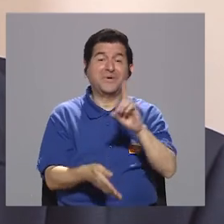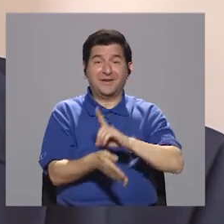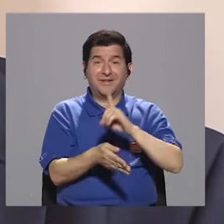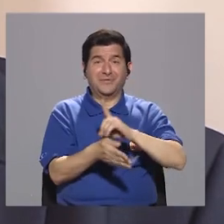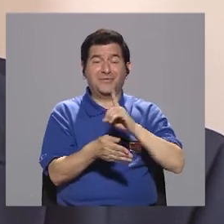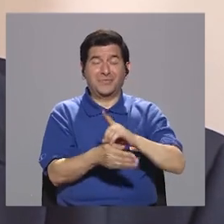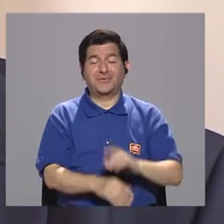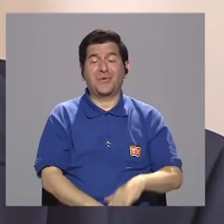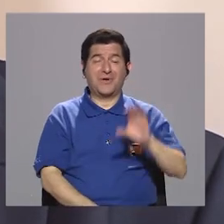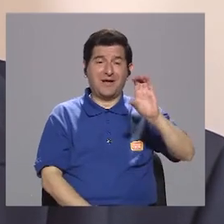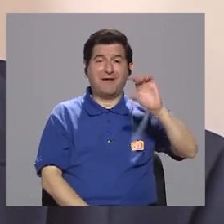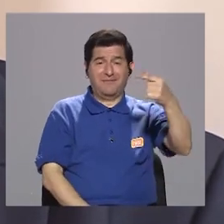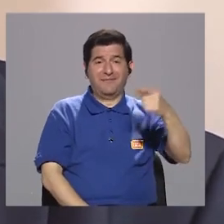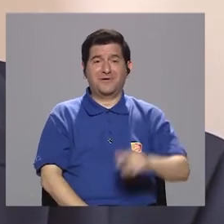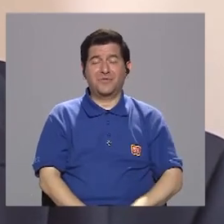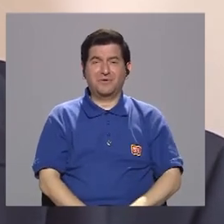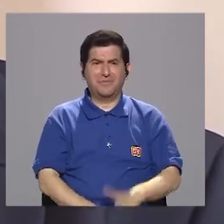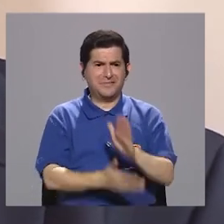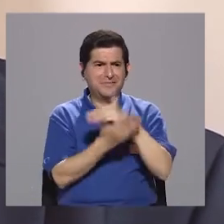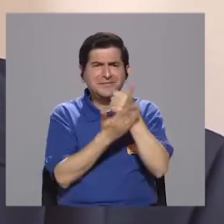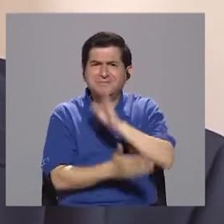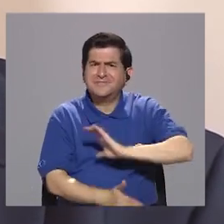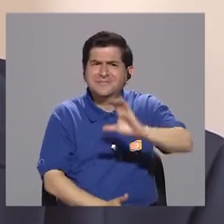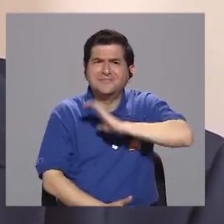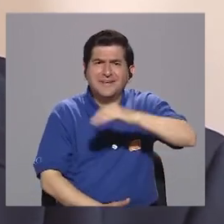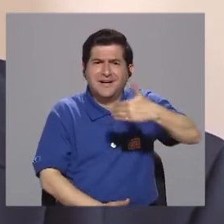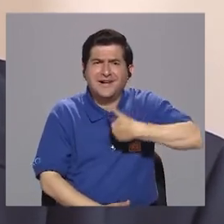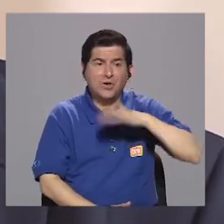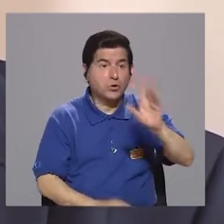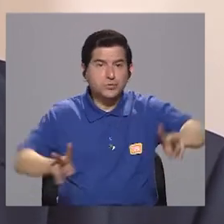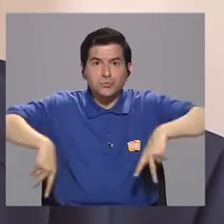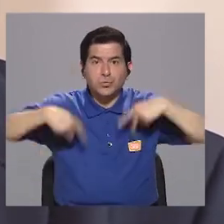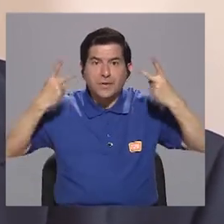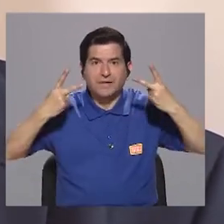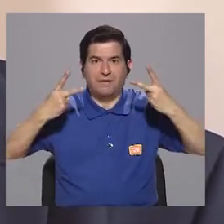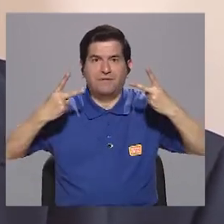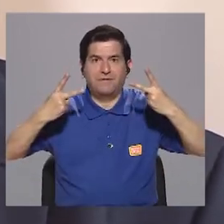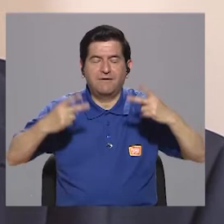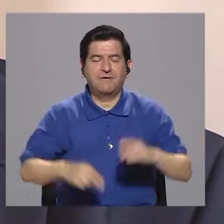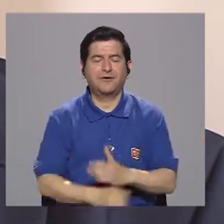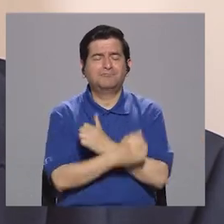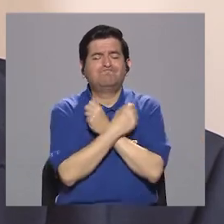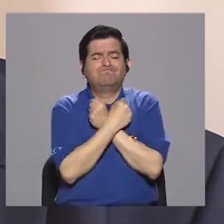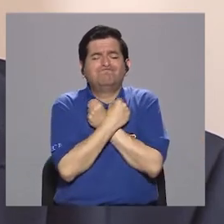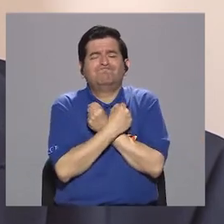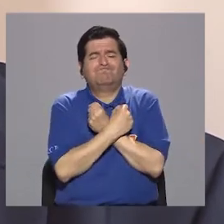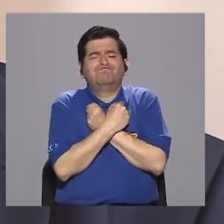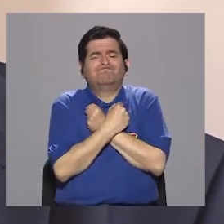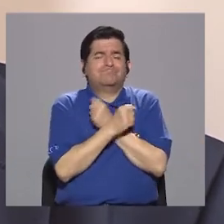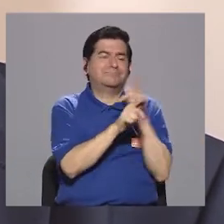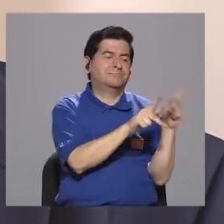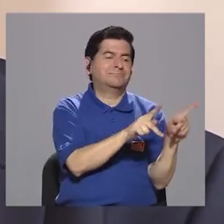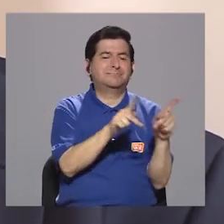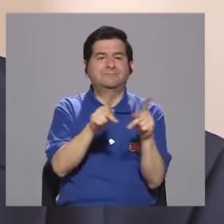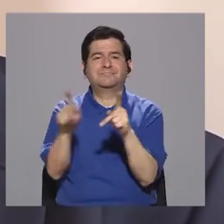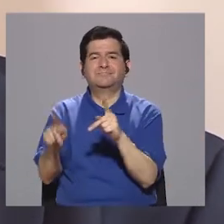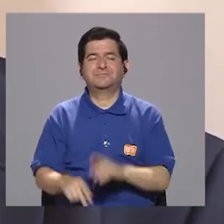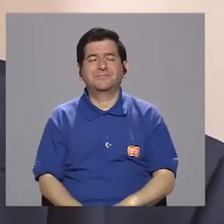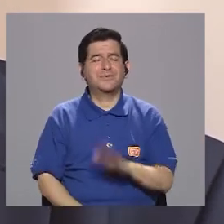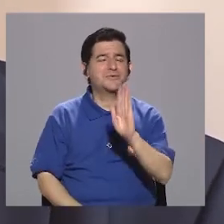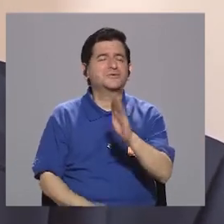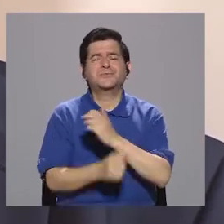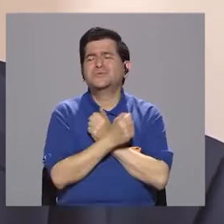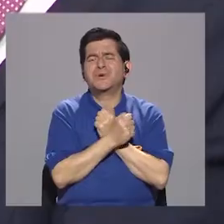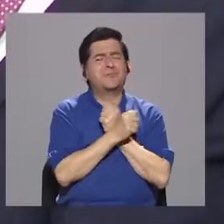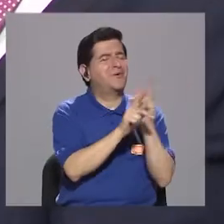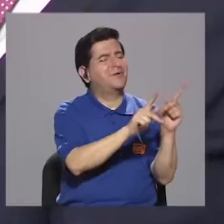Calderón. El doctor Calderón, si algo lo caracterizó en su vida, fue el amor por la gente, ¿verdad? El cariño por